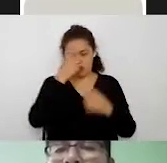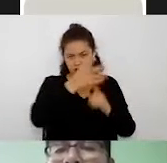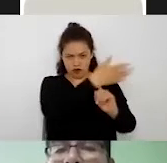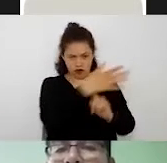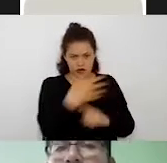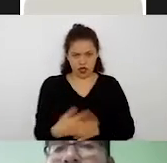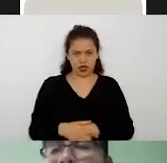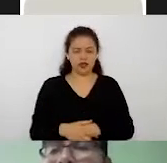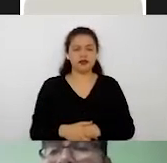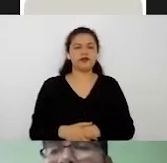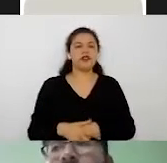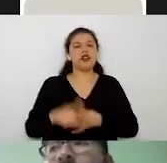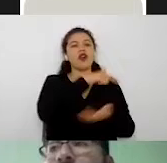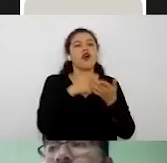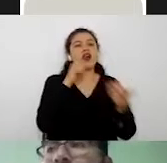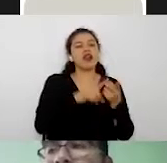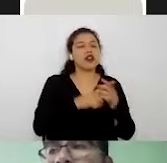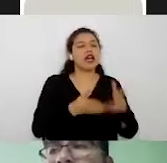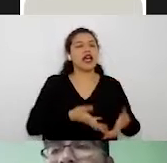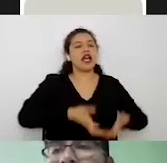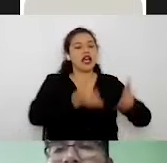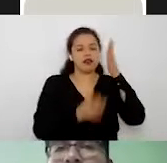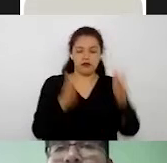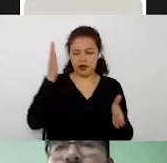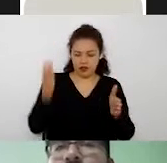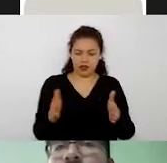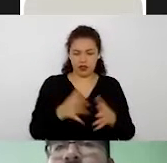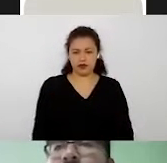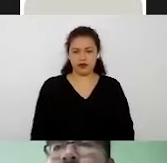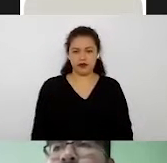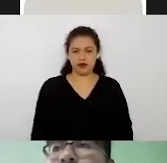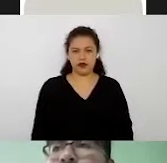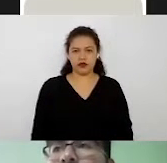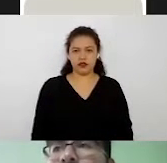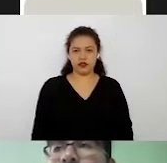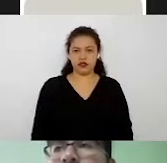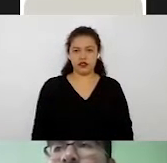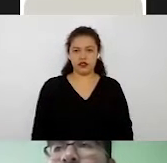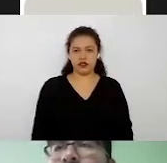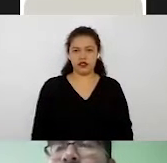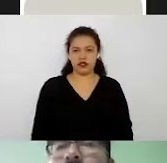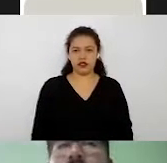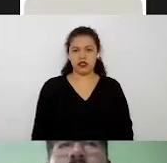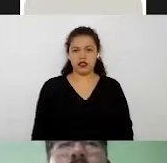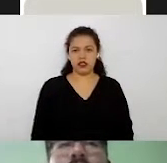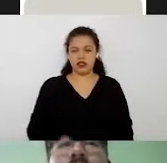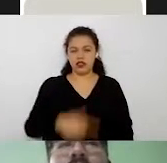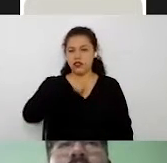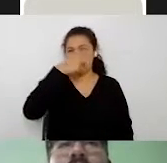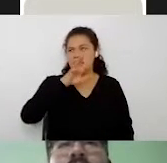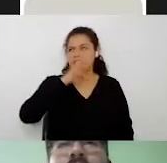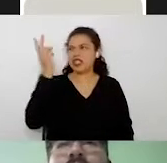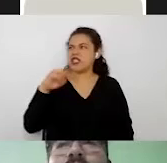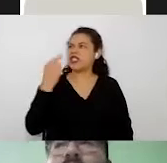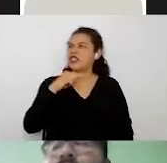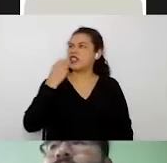te dicen, ¿en dónde te encuentras? ¿Entre qué calle y qué calle? Y que yo diga, ay, pues, híjole, no me acuerdo la calle de